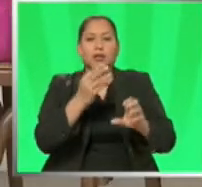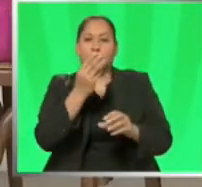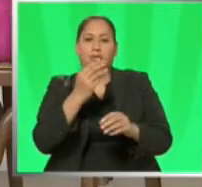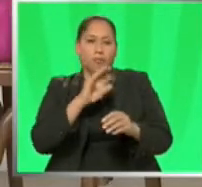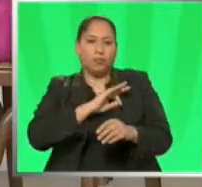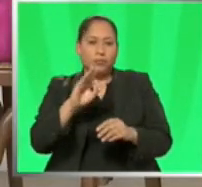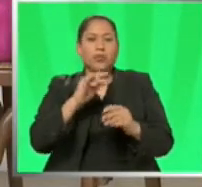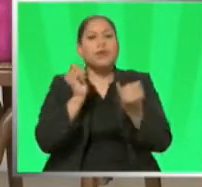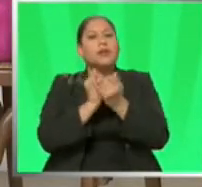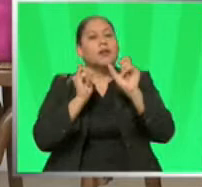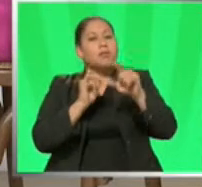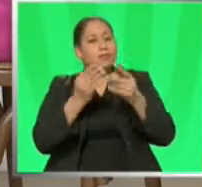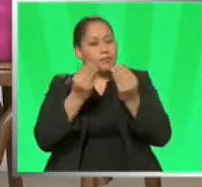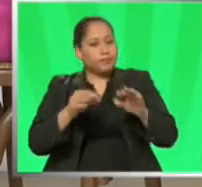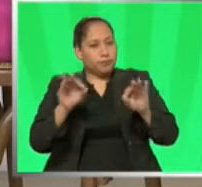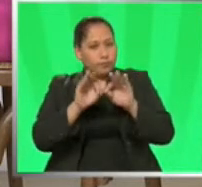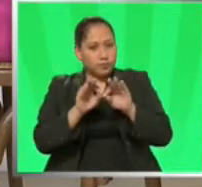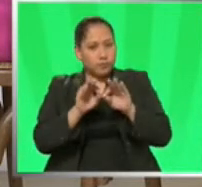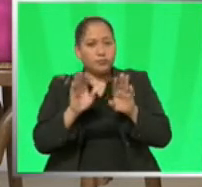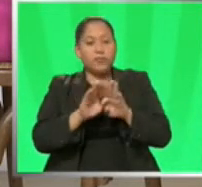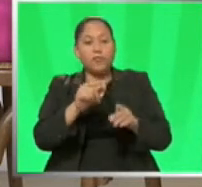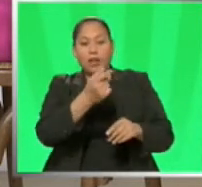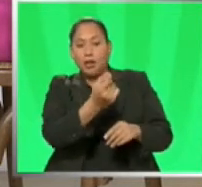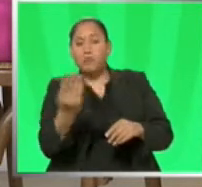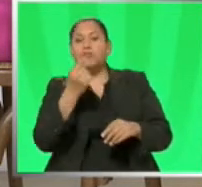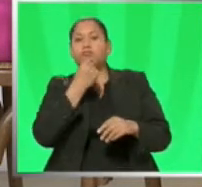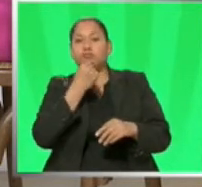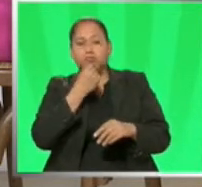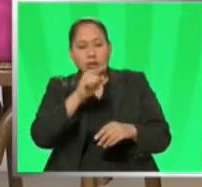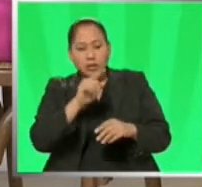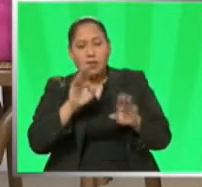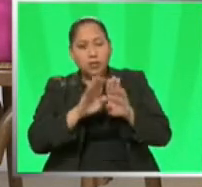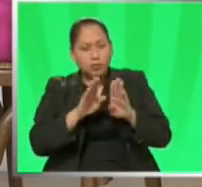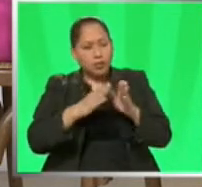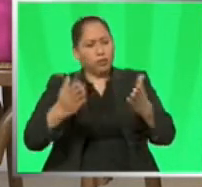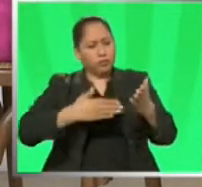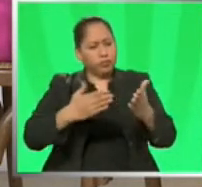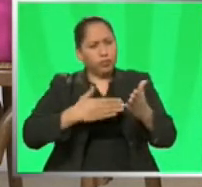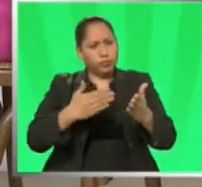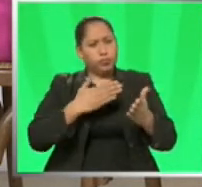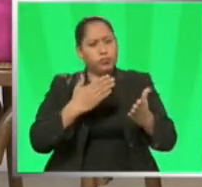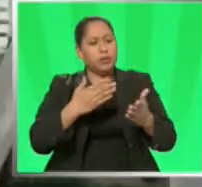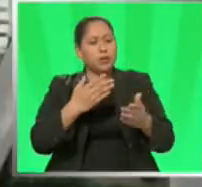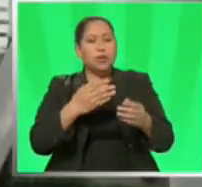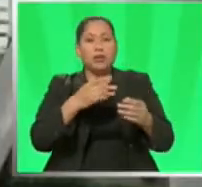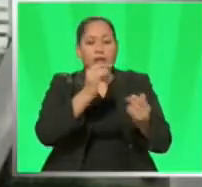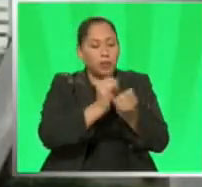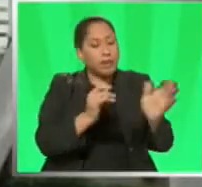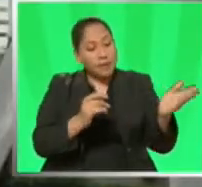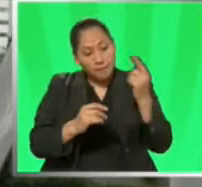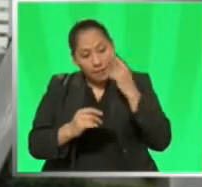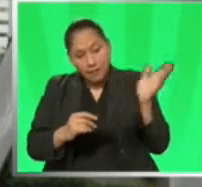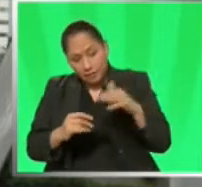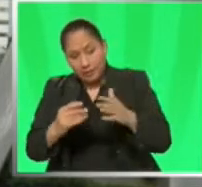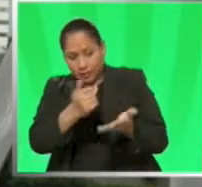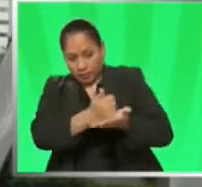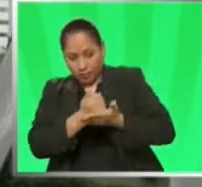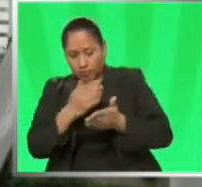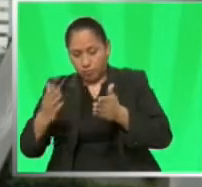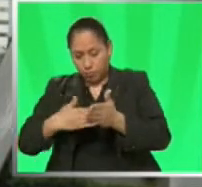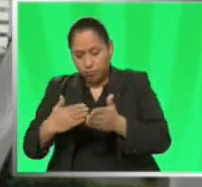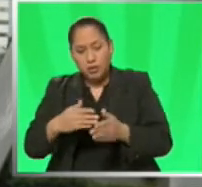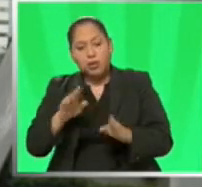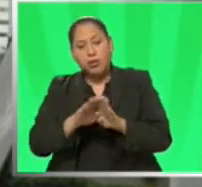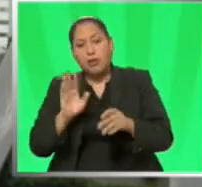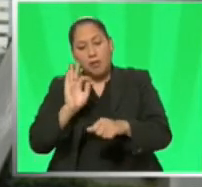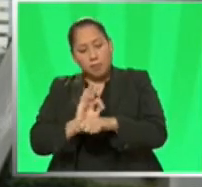Y sobre todo que los niños se involucren en la preparación de los alimentos, que sepan los beneficios, tener